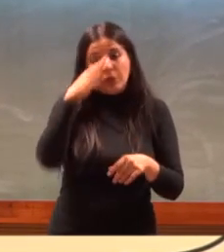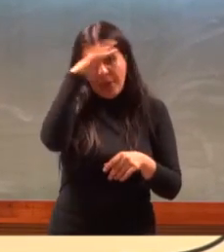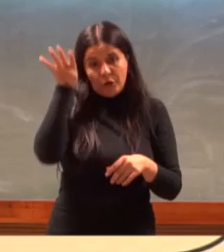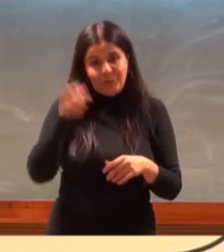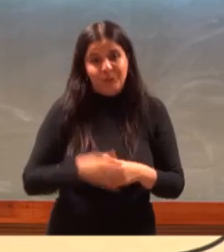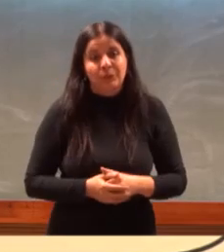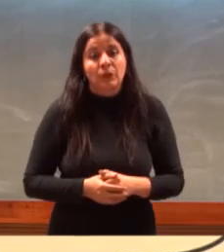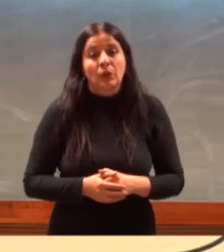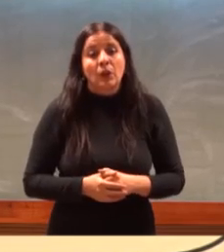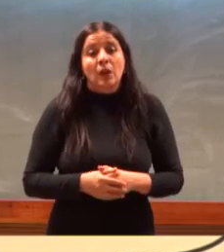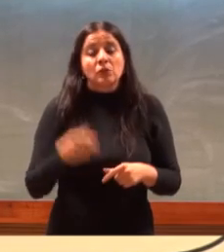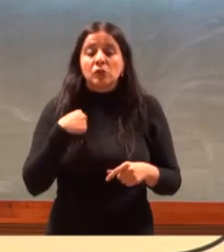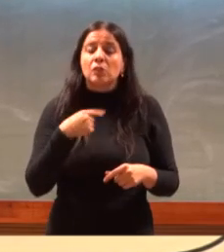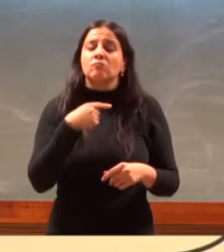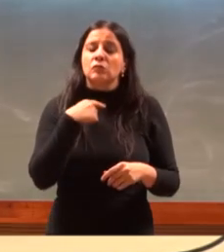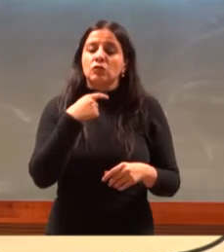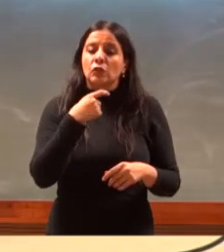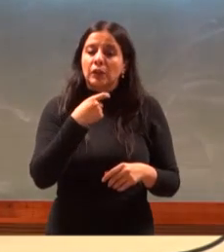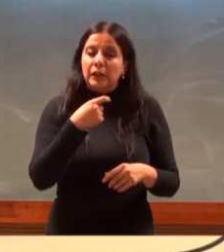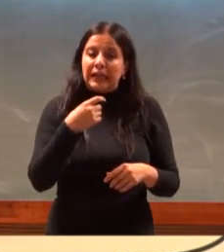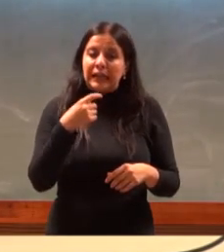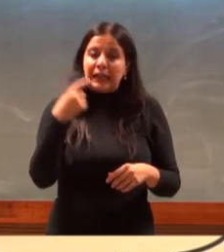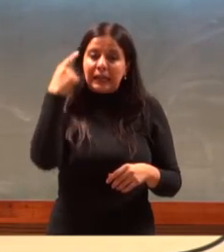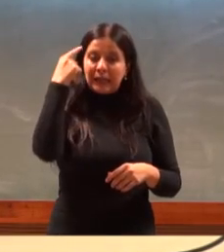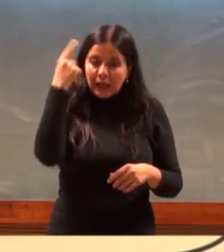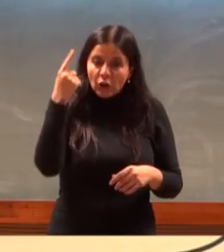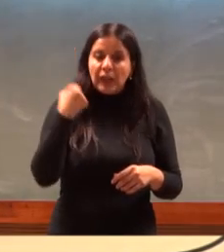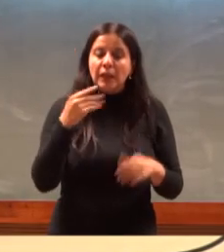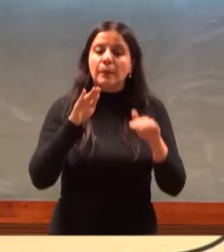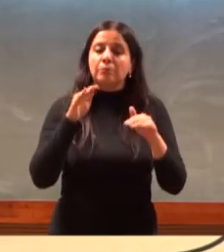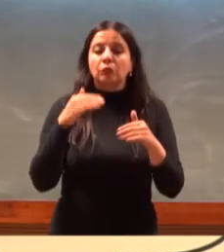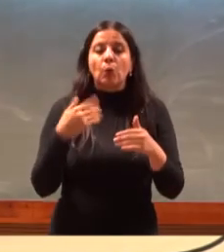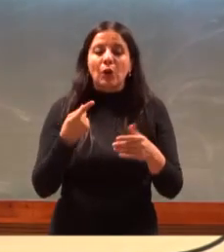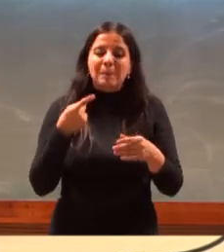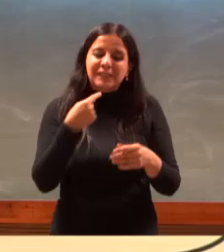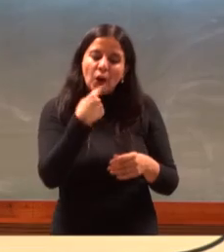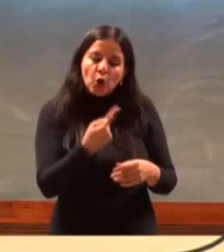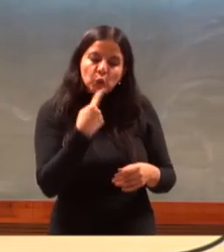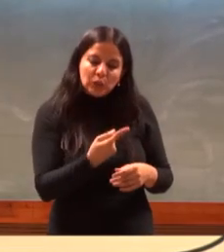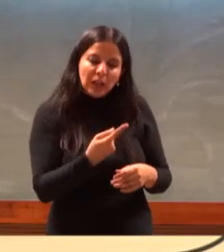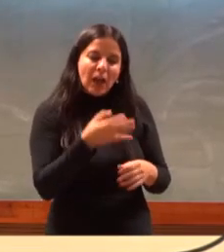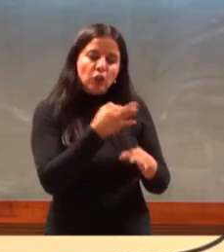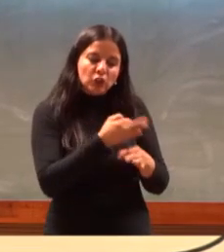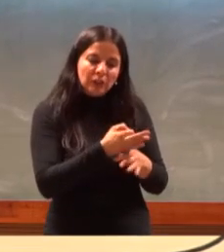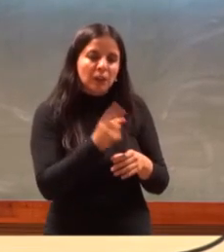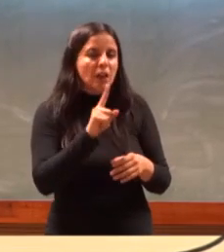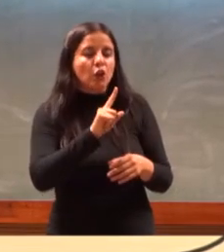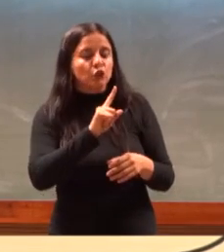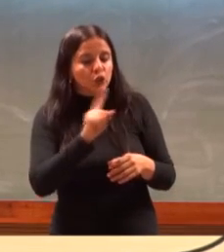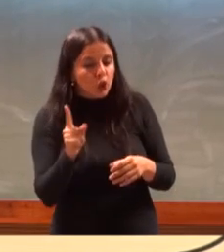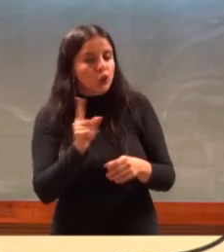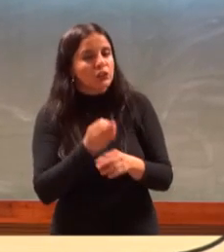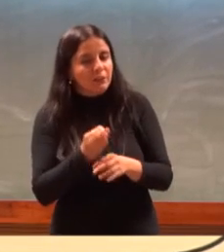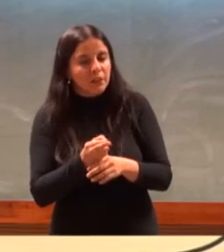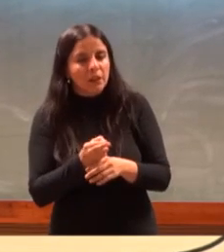consultiva es decir hacerlo bajarlo a los docentes a los no docentes instancias de consulta y demás y un poco ir con mandato también al